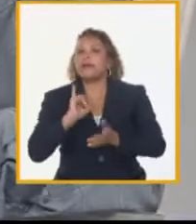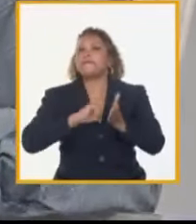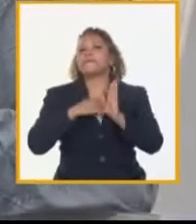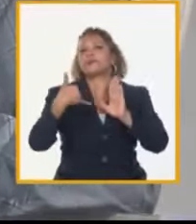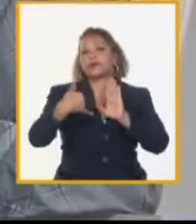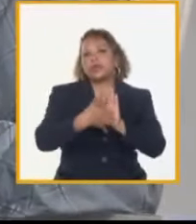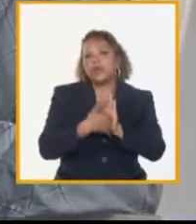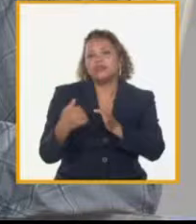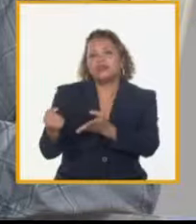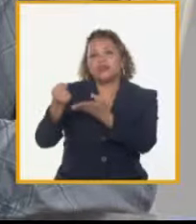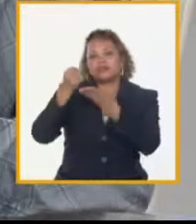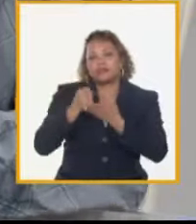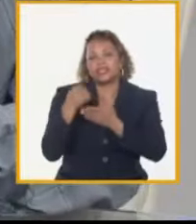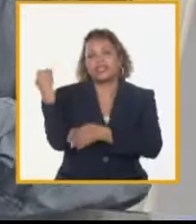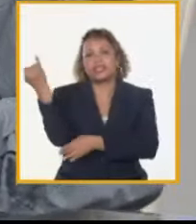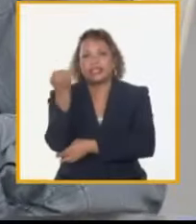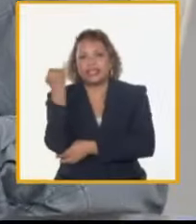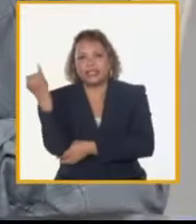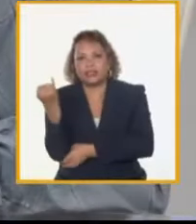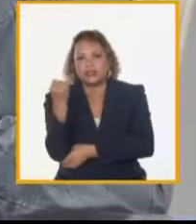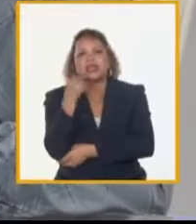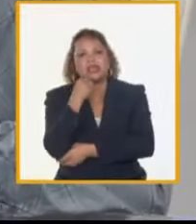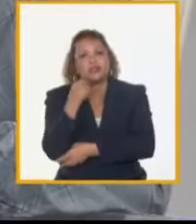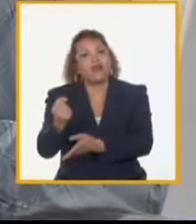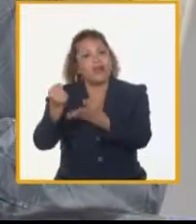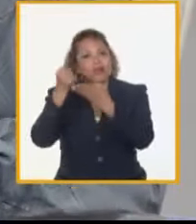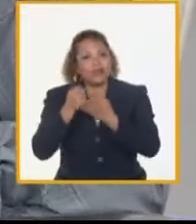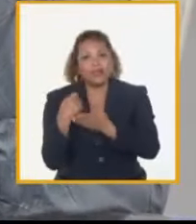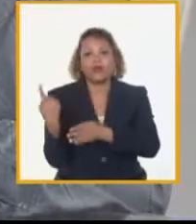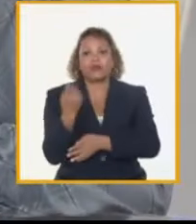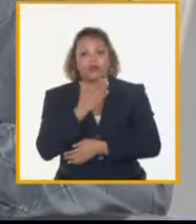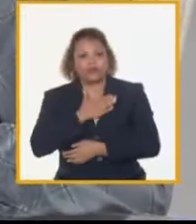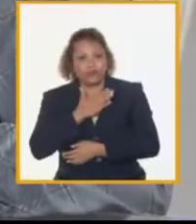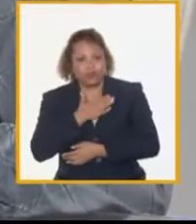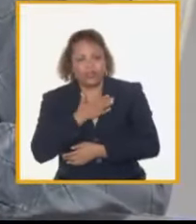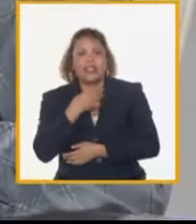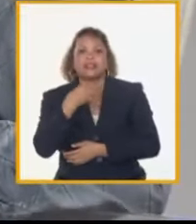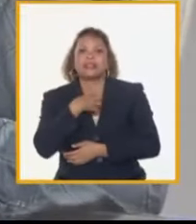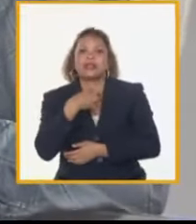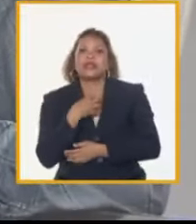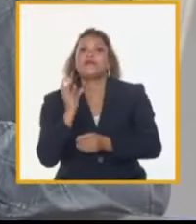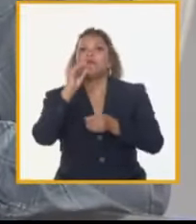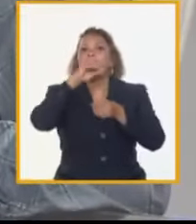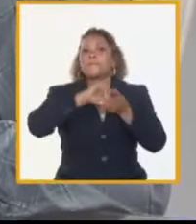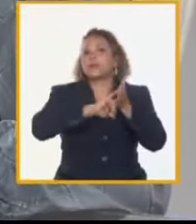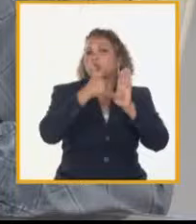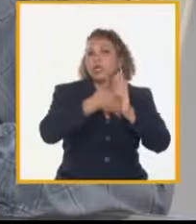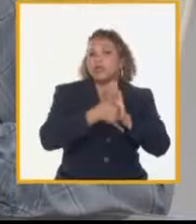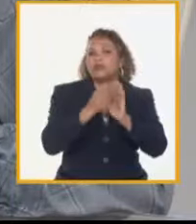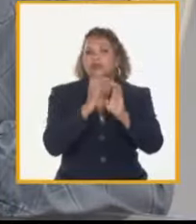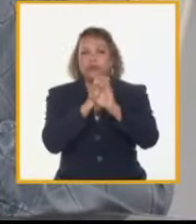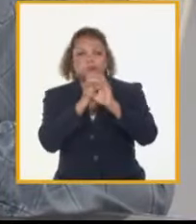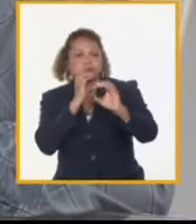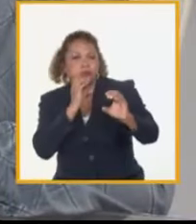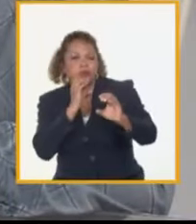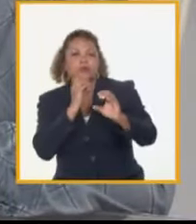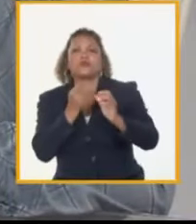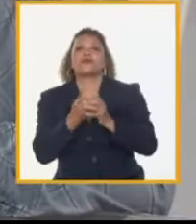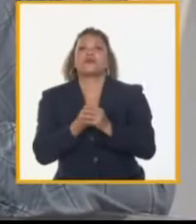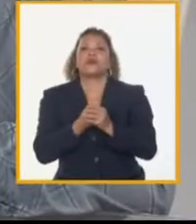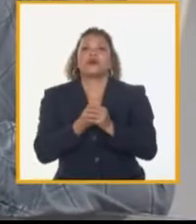de colaboración internacional que puedan nutrirnos a nosotros. Tenemos proyectos de ómnibus